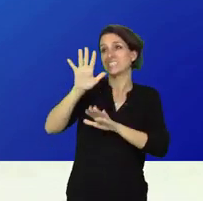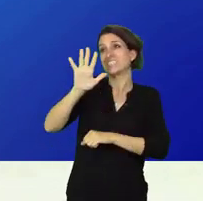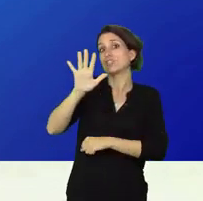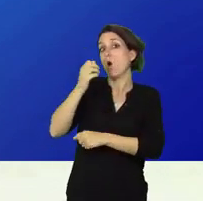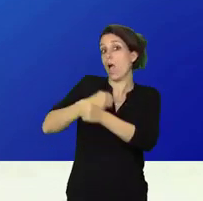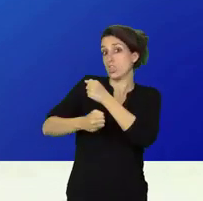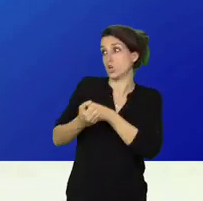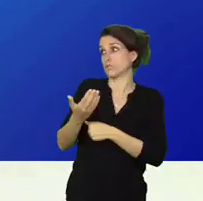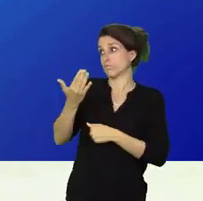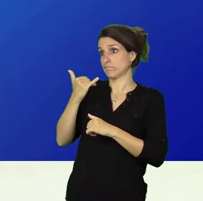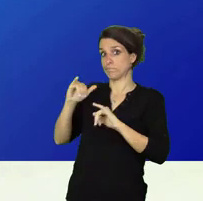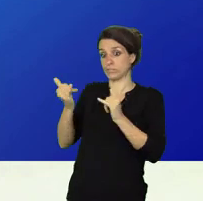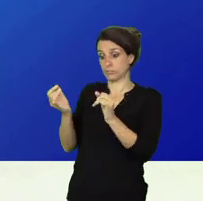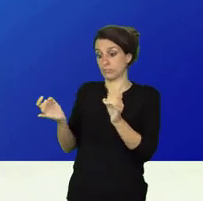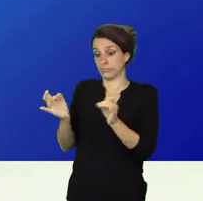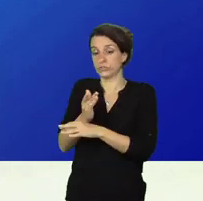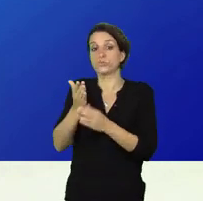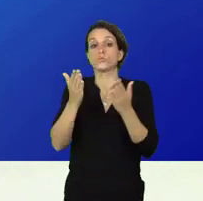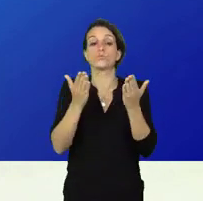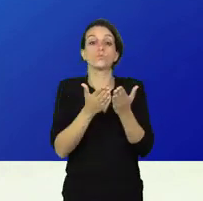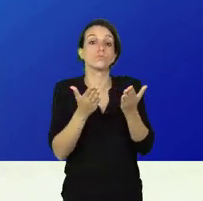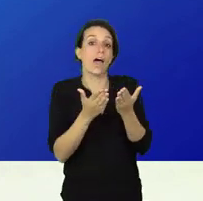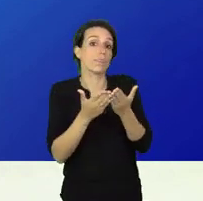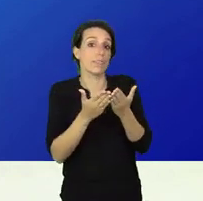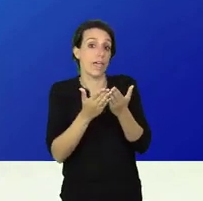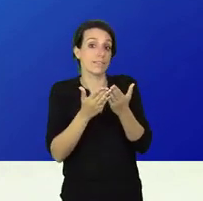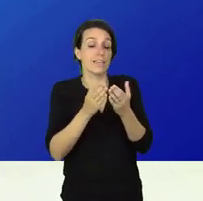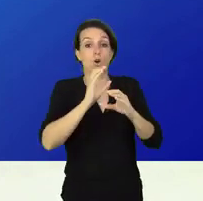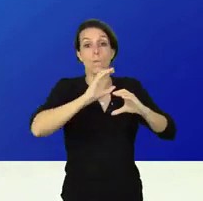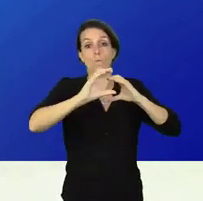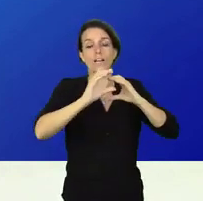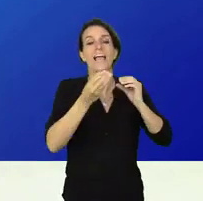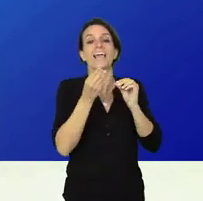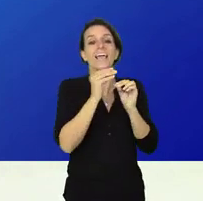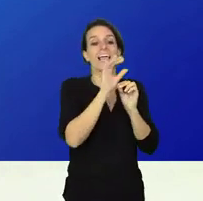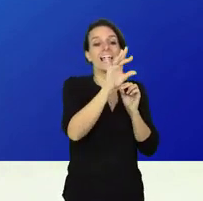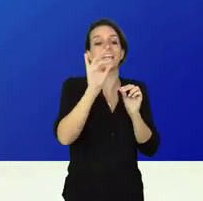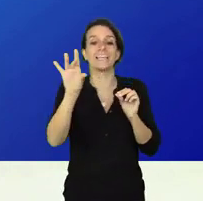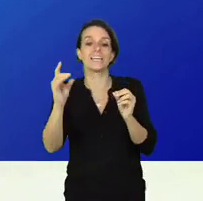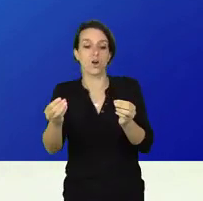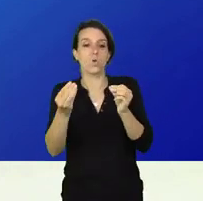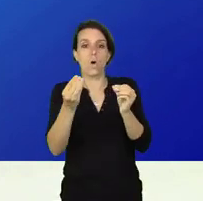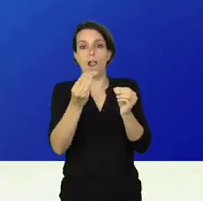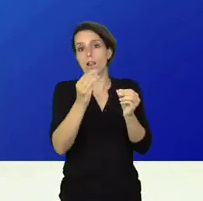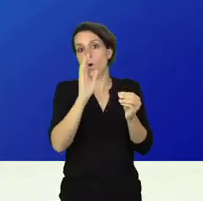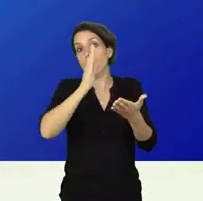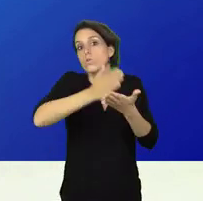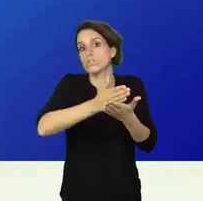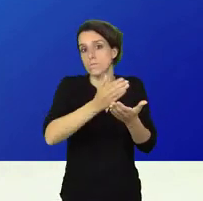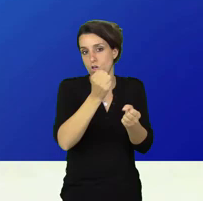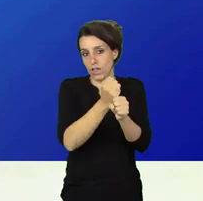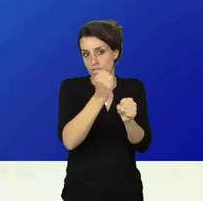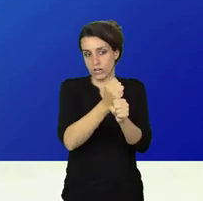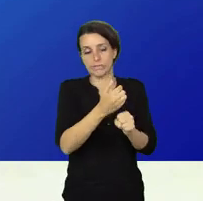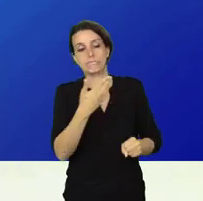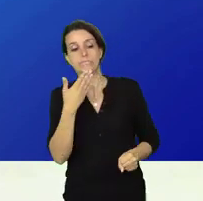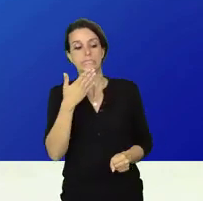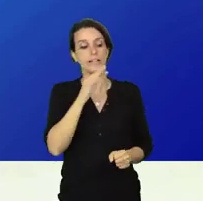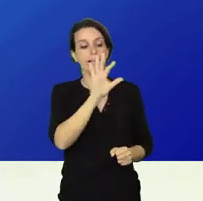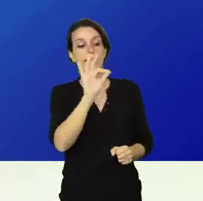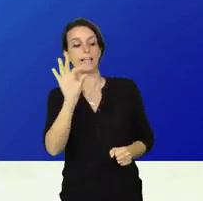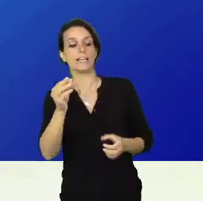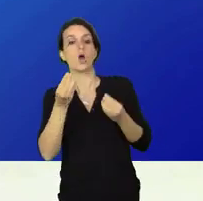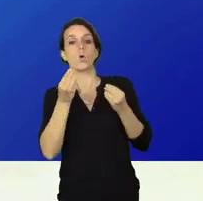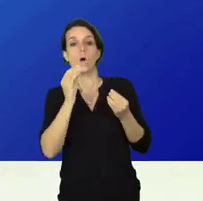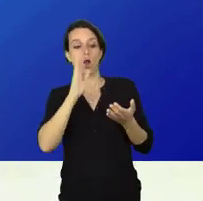unos 5 años. Los estudiantes, sobre todo estudiantes de comunicación, optan por hacer un trabajo final de grado que sea un